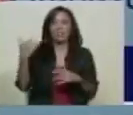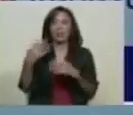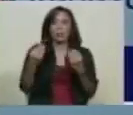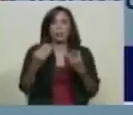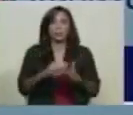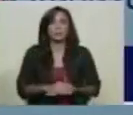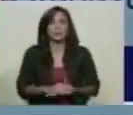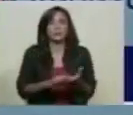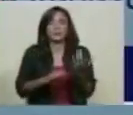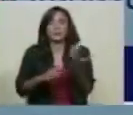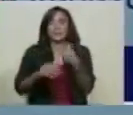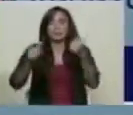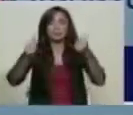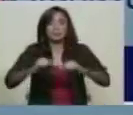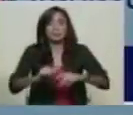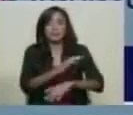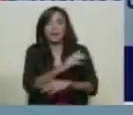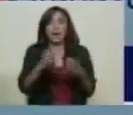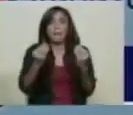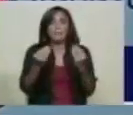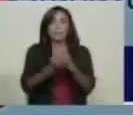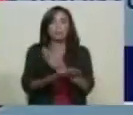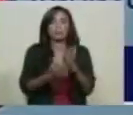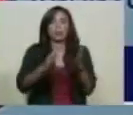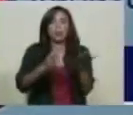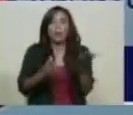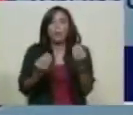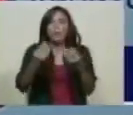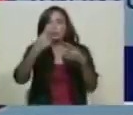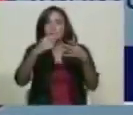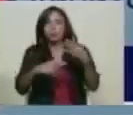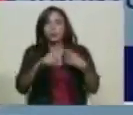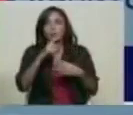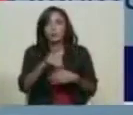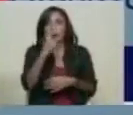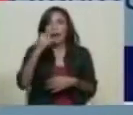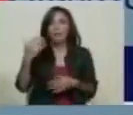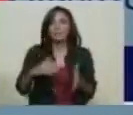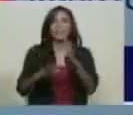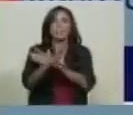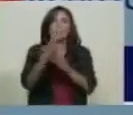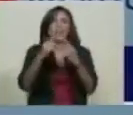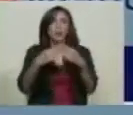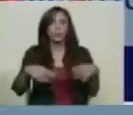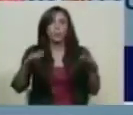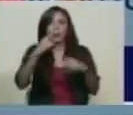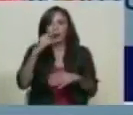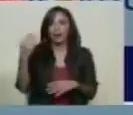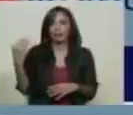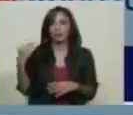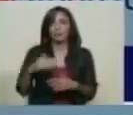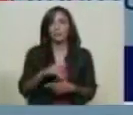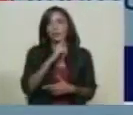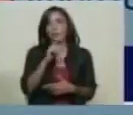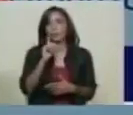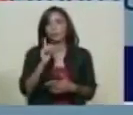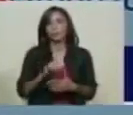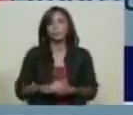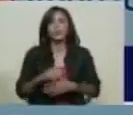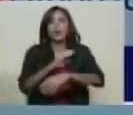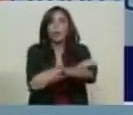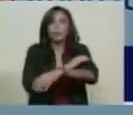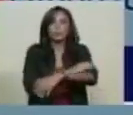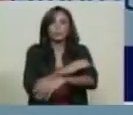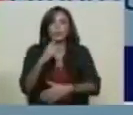de deficiencias, inclusive de vicios que tenía el partido, el movimiento Quinta República. A construir